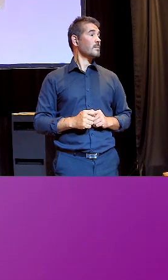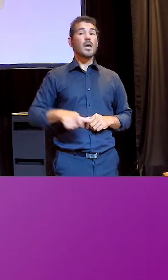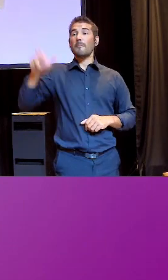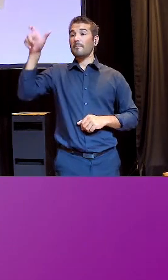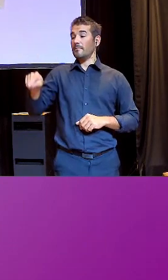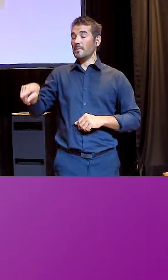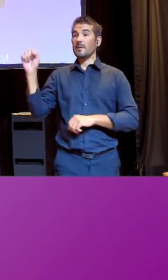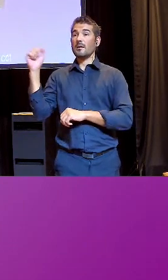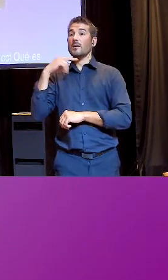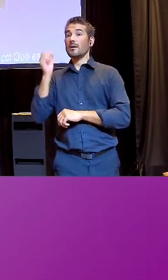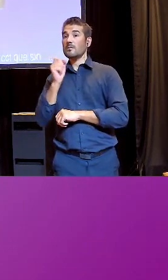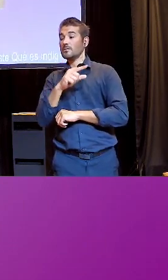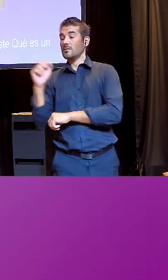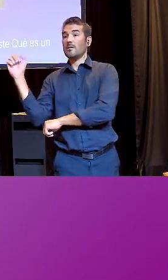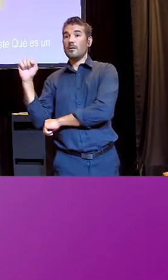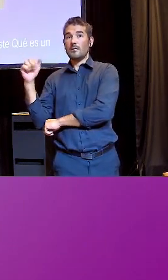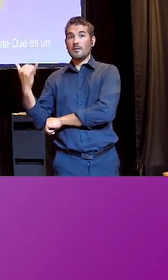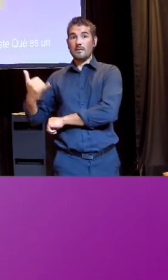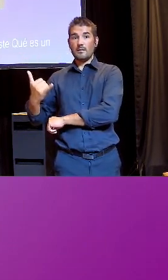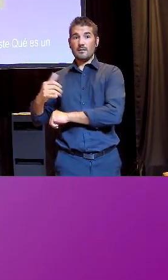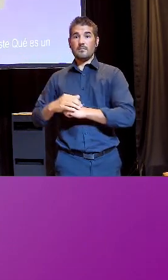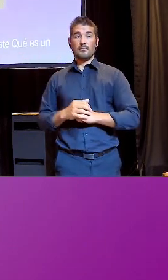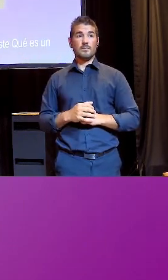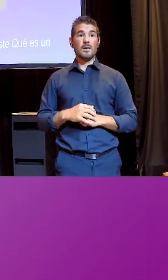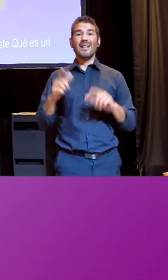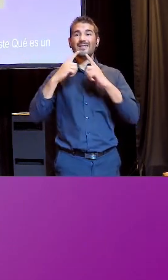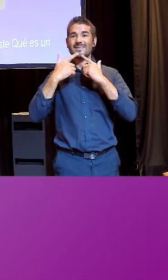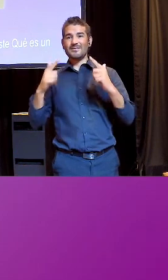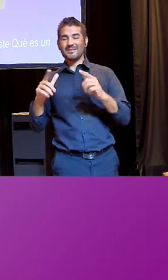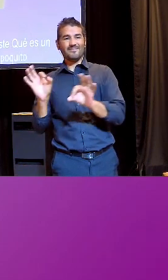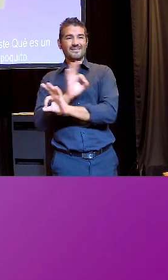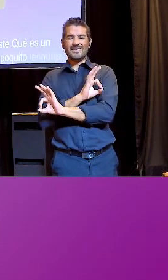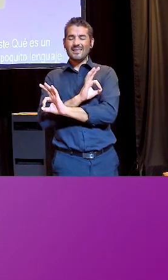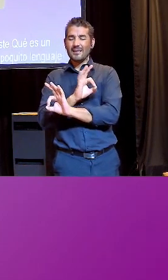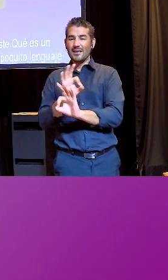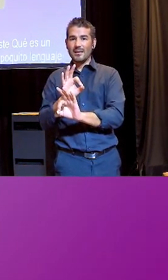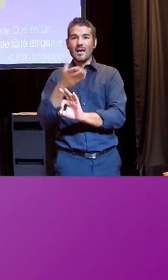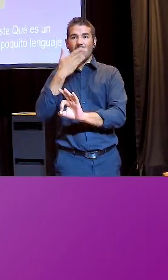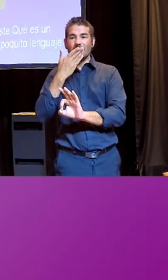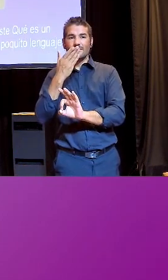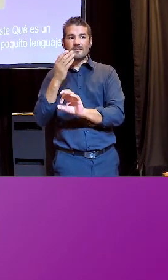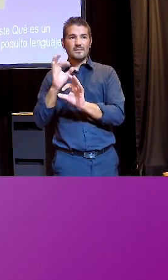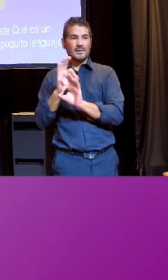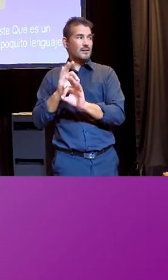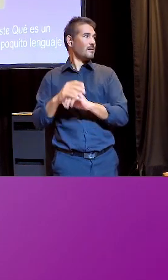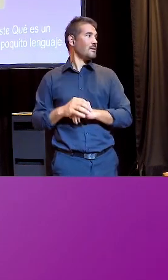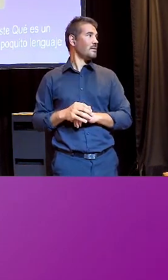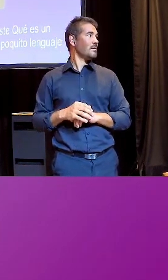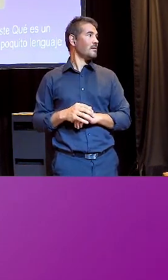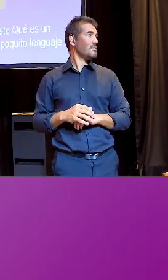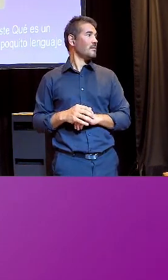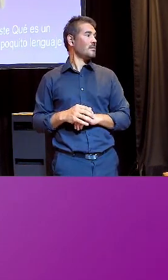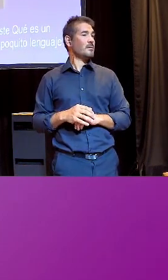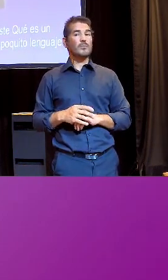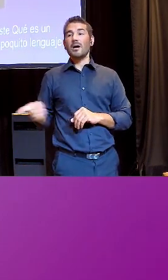diferencia del CST que es sin diagnóstico de autismo. Sin lenguaje o con muy poquito lenguaje hablado. Son los que más se pueden